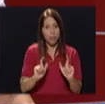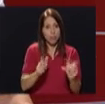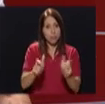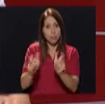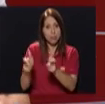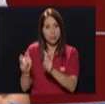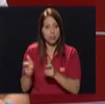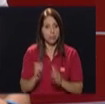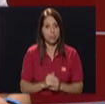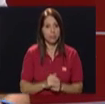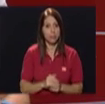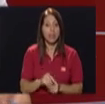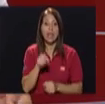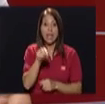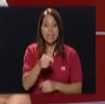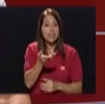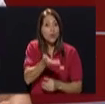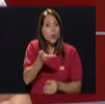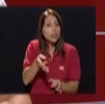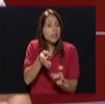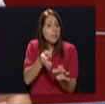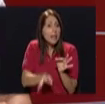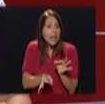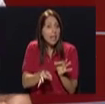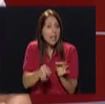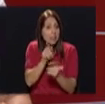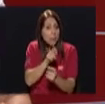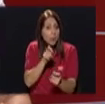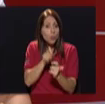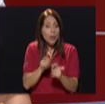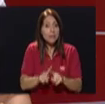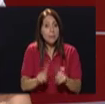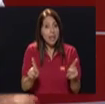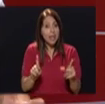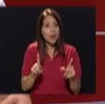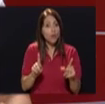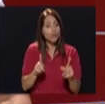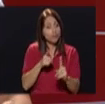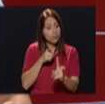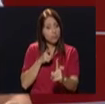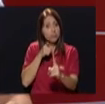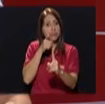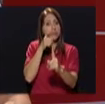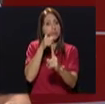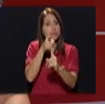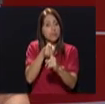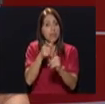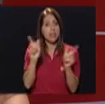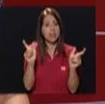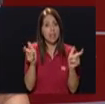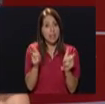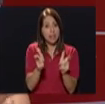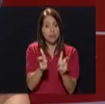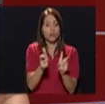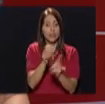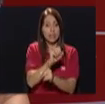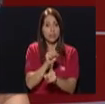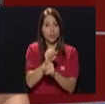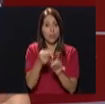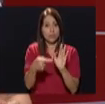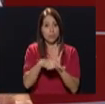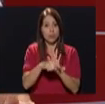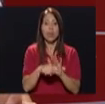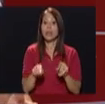que estamos teniendo. Y yo creo que son cosas pequeñas, puntuales, pero que van encaminadas a tratar de